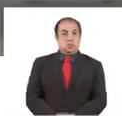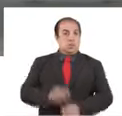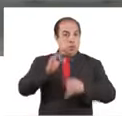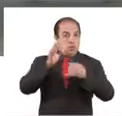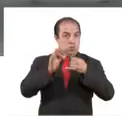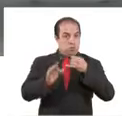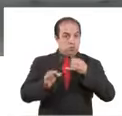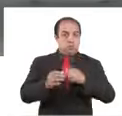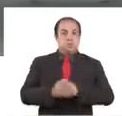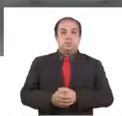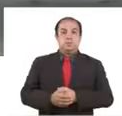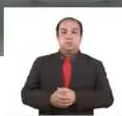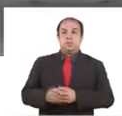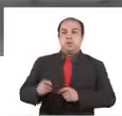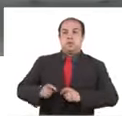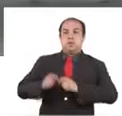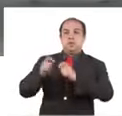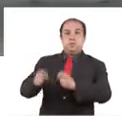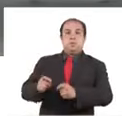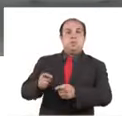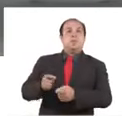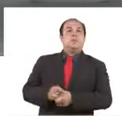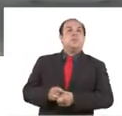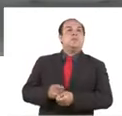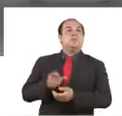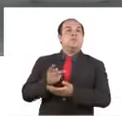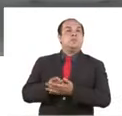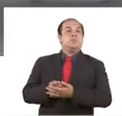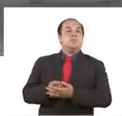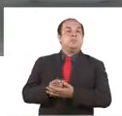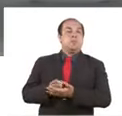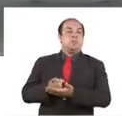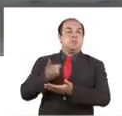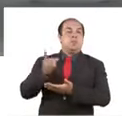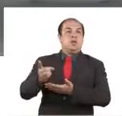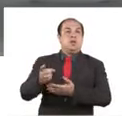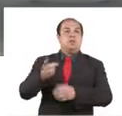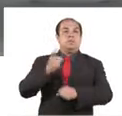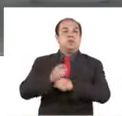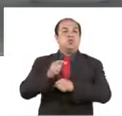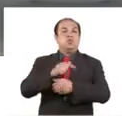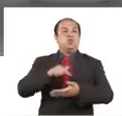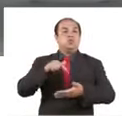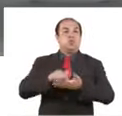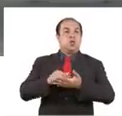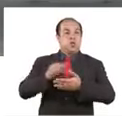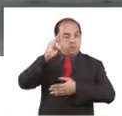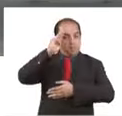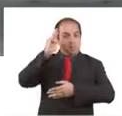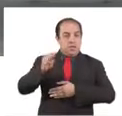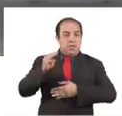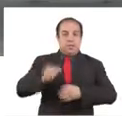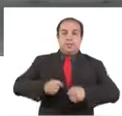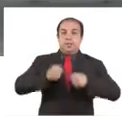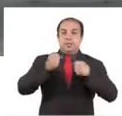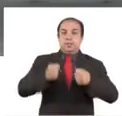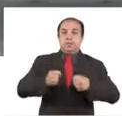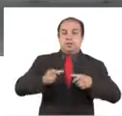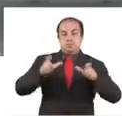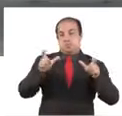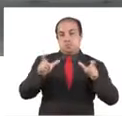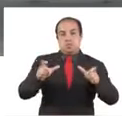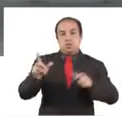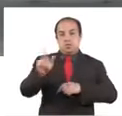Finalmente, reciben reconocimiento los primeros lugares de la maestría en Seguridad Ciudadana Cuarta Generación.